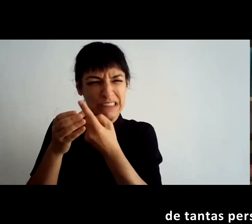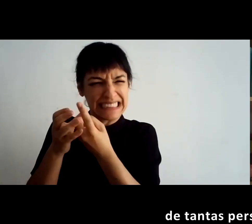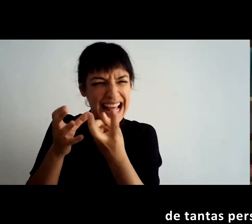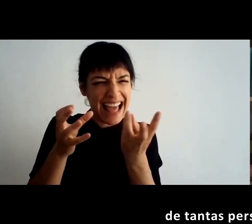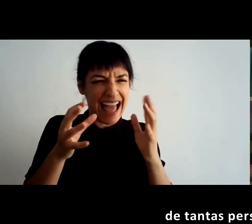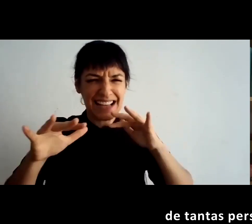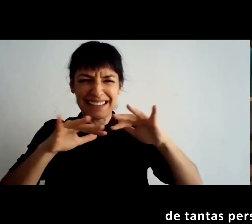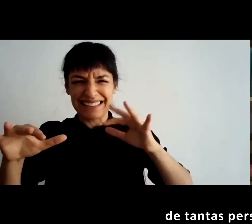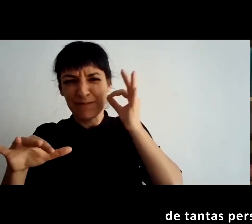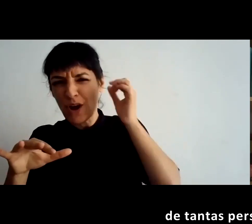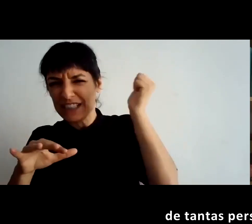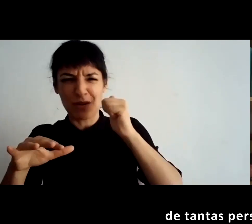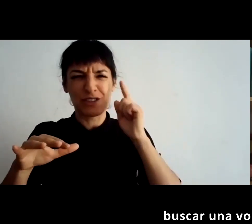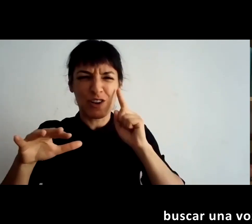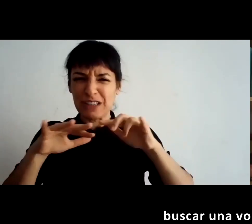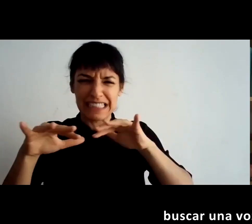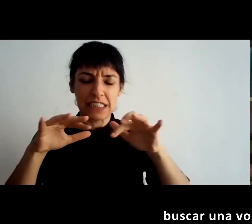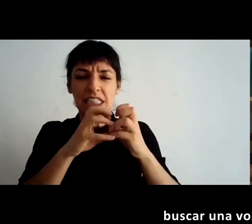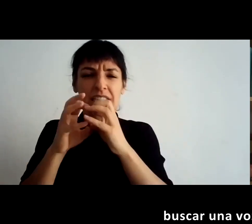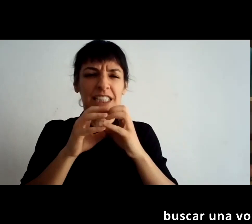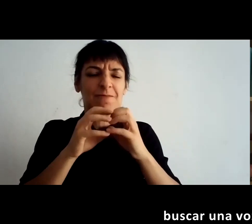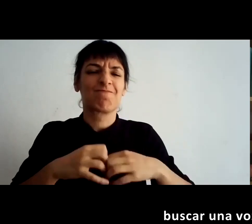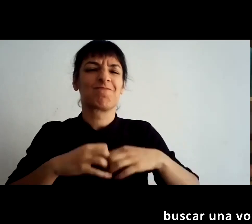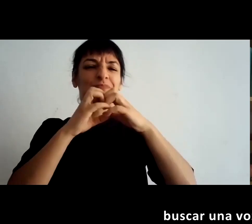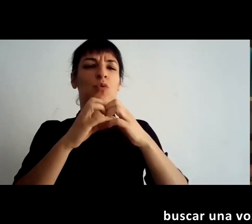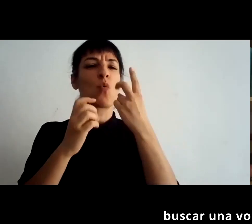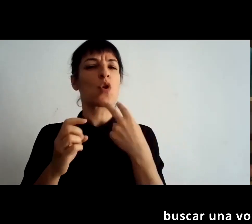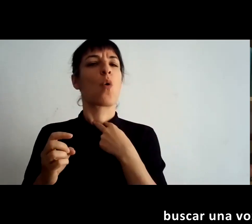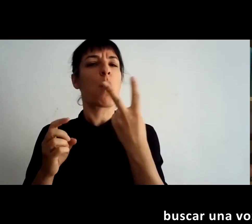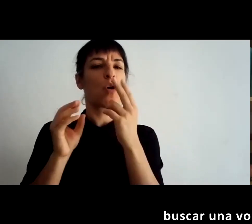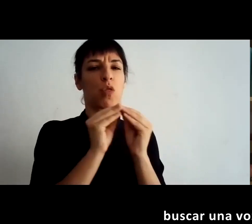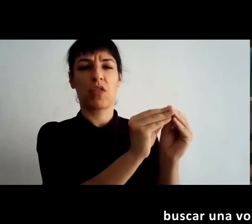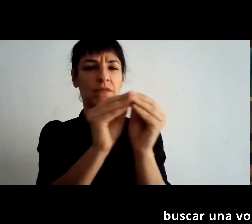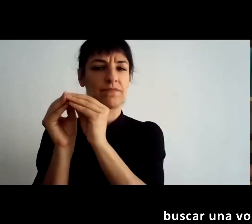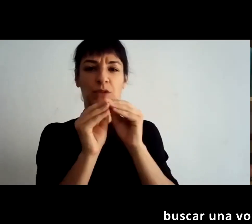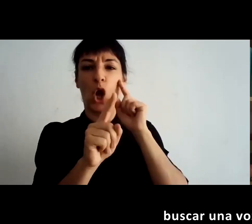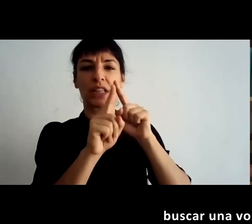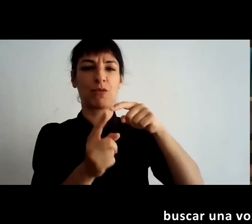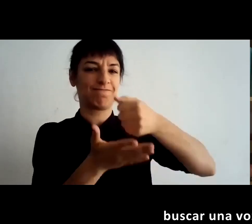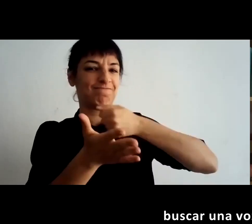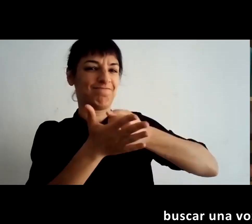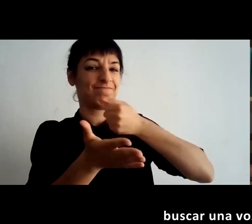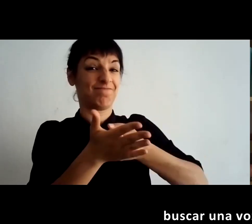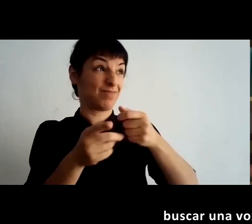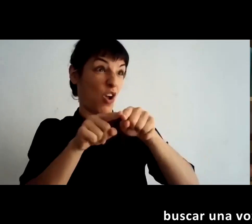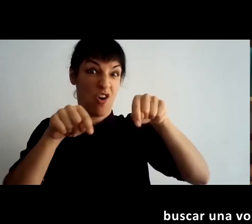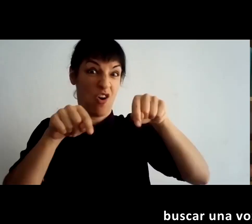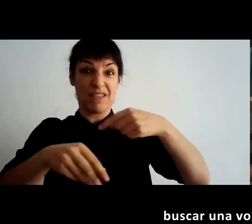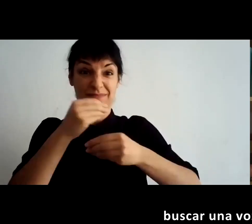activistas, hombres y mujeres, pues buscar una voz común para reivindicar pues esto que estamos hoy haciendo también